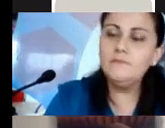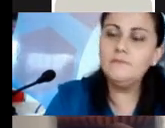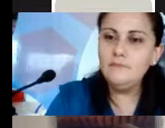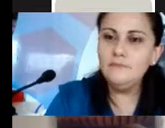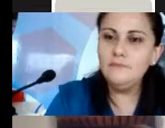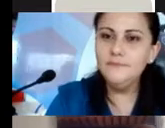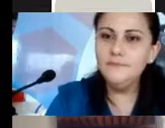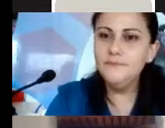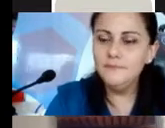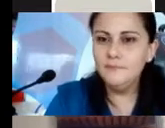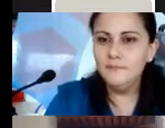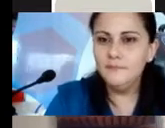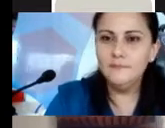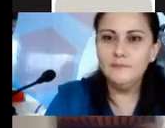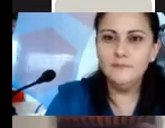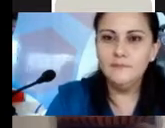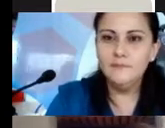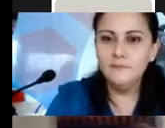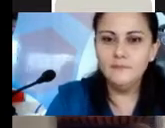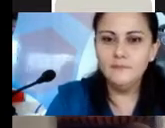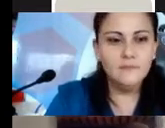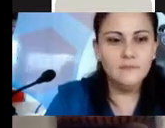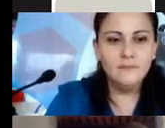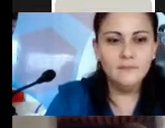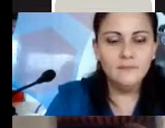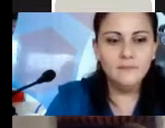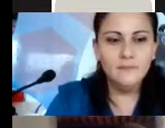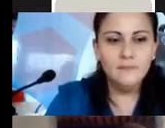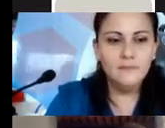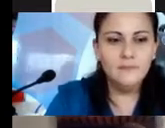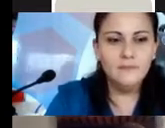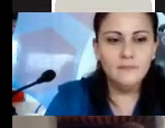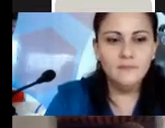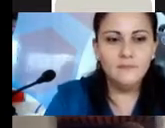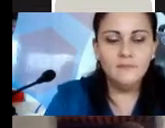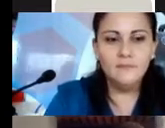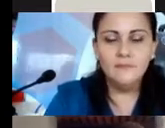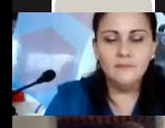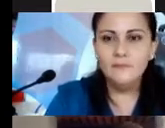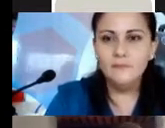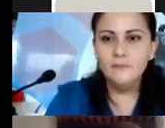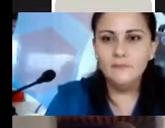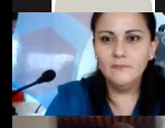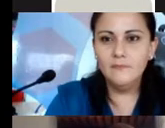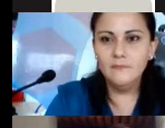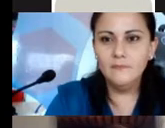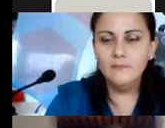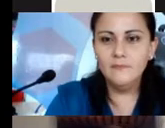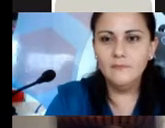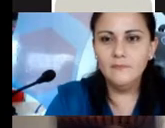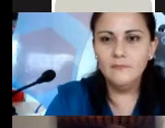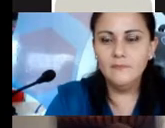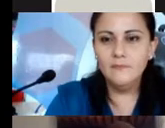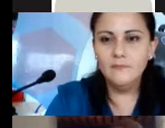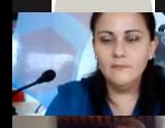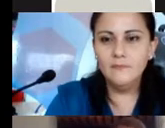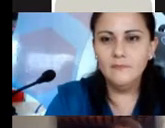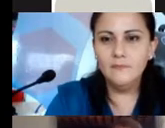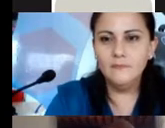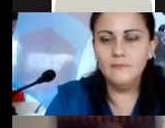están hechas en vinil, ¿ok? El vinil es un material muy elástico, se mueve en varias